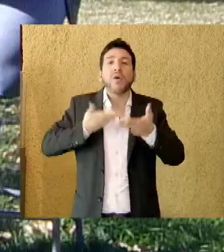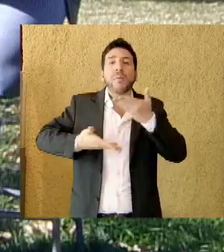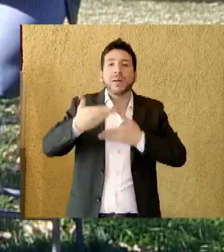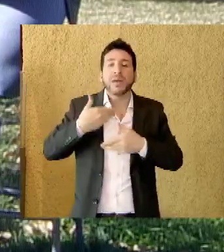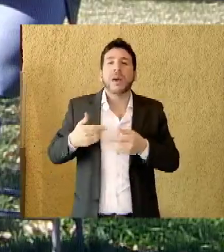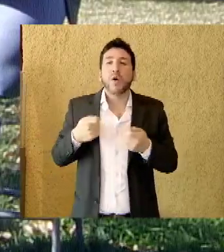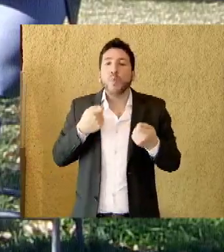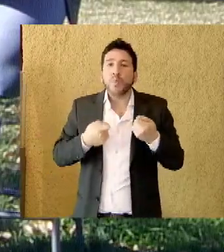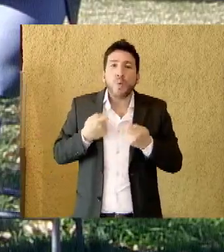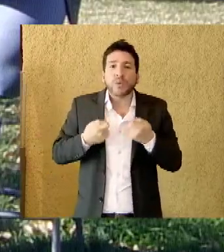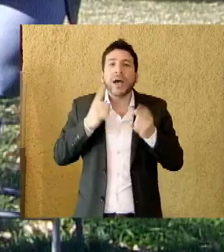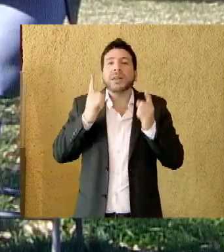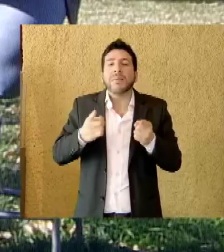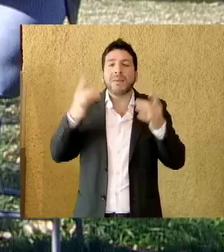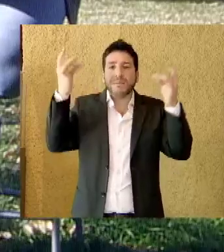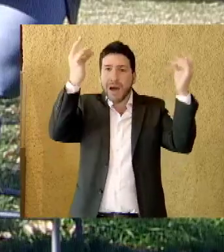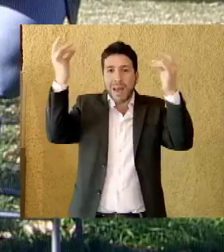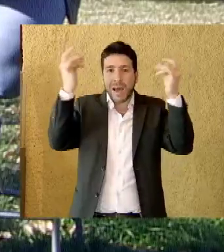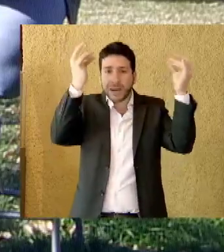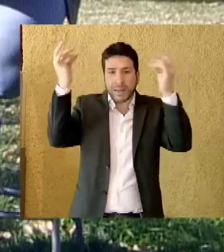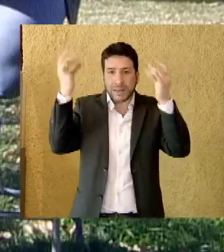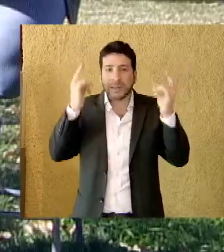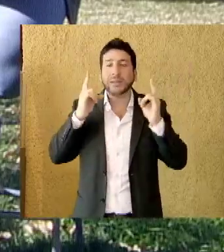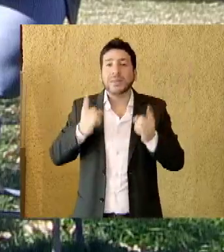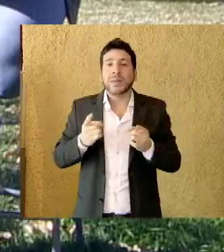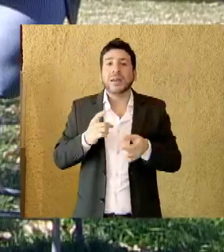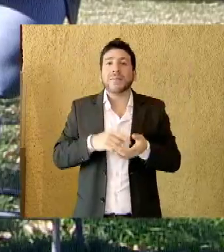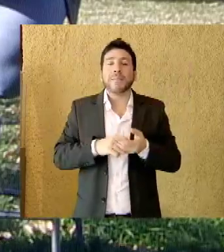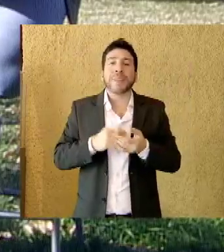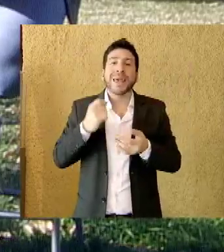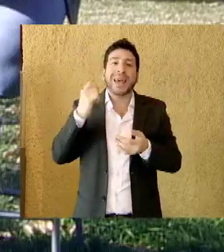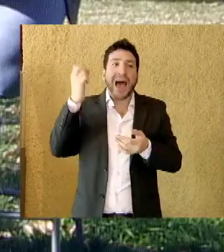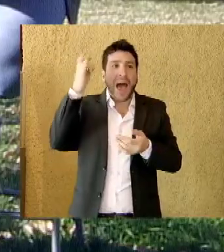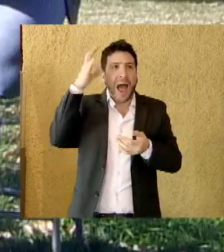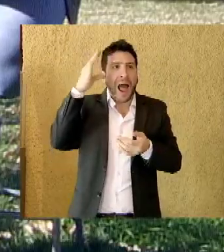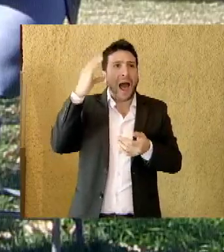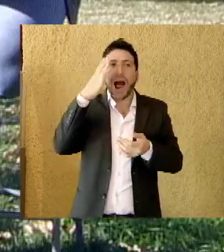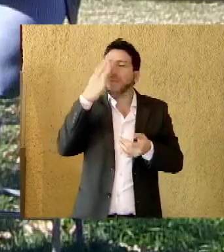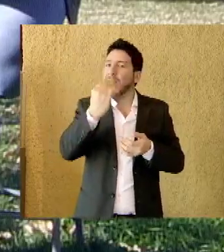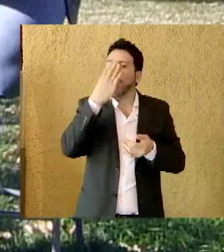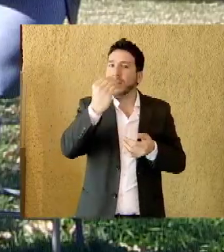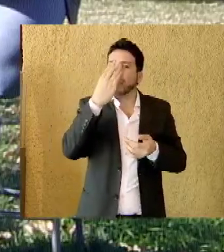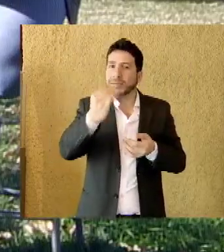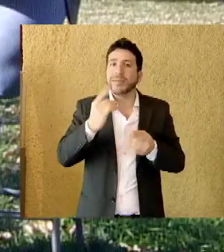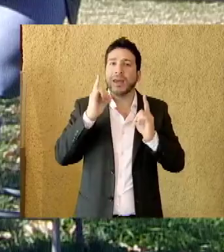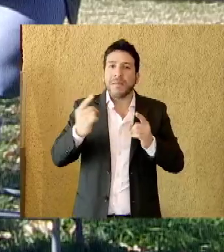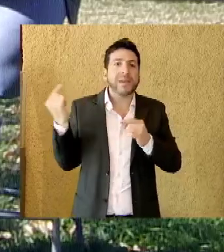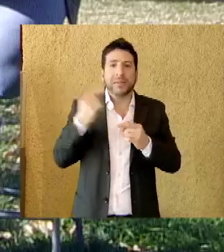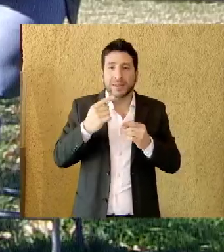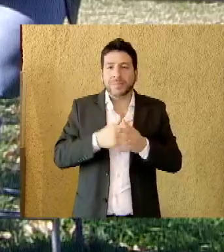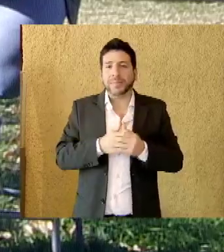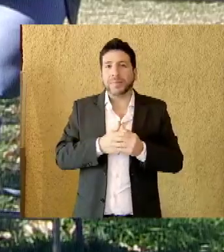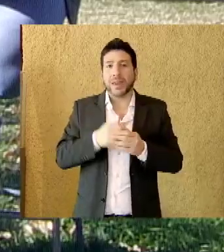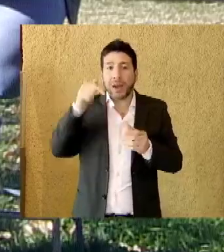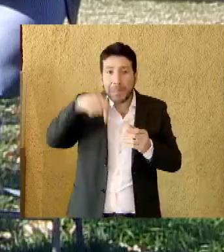y bailarines también del Departamento de General Alvear y del Departamento de San Rafael. Empieza esta recorrida por todo Mendoza. Empezamos